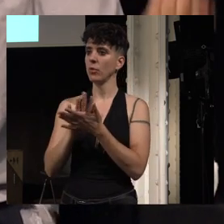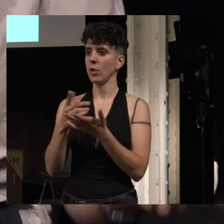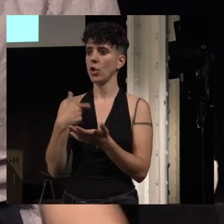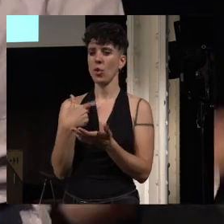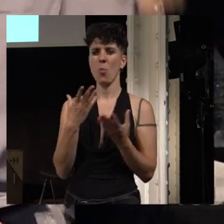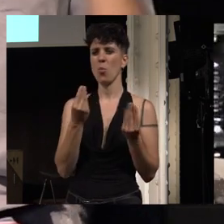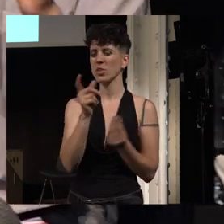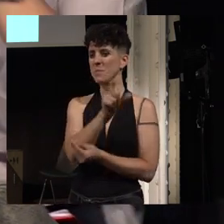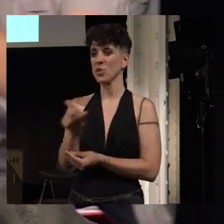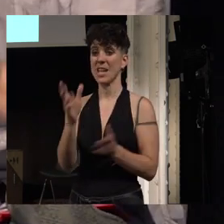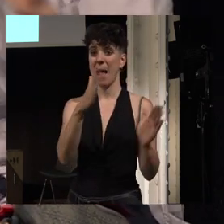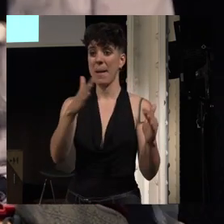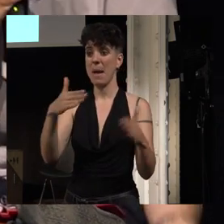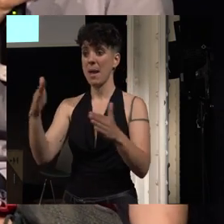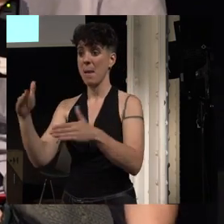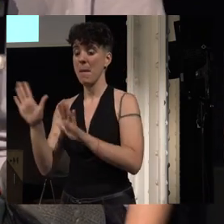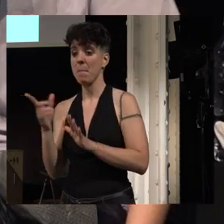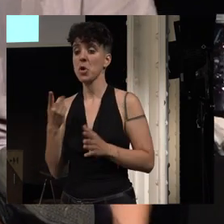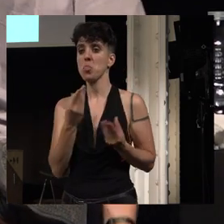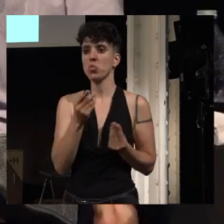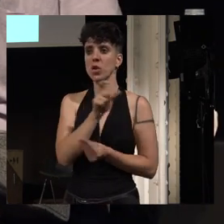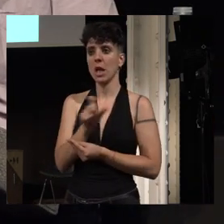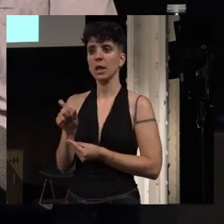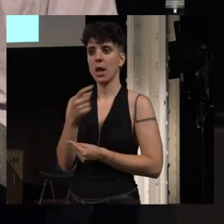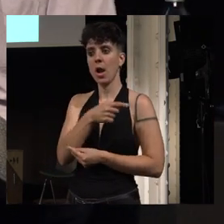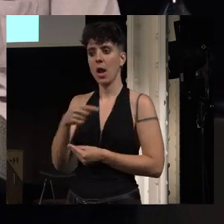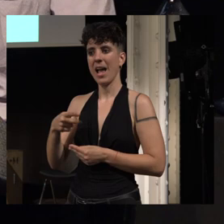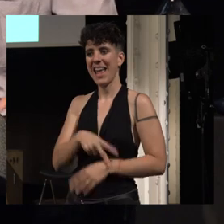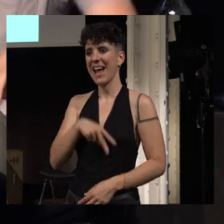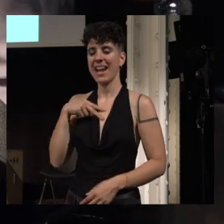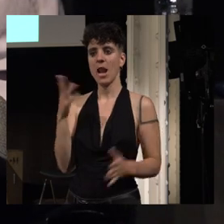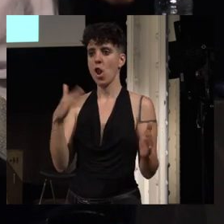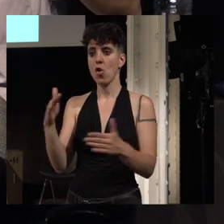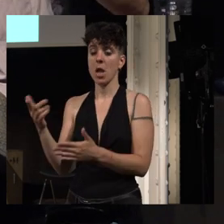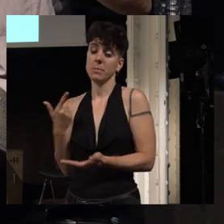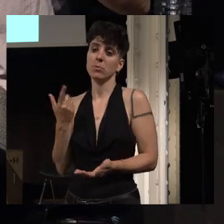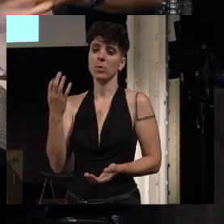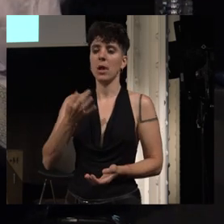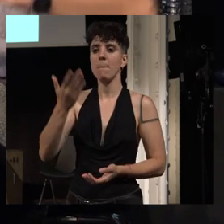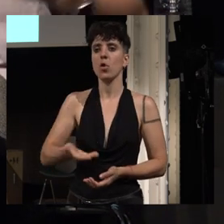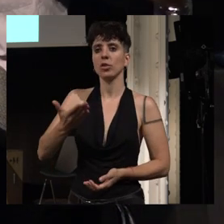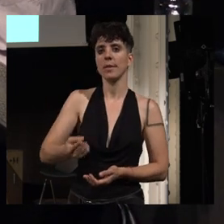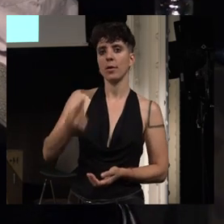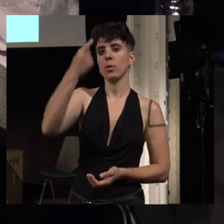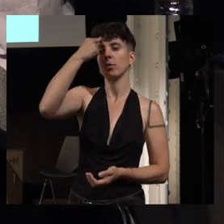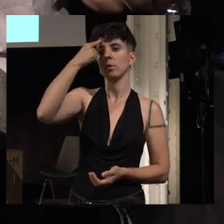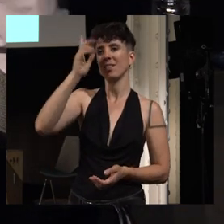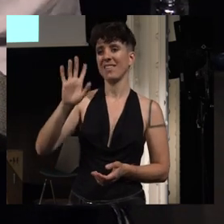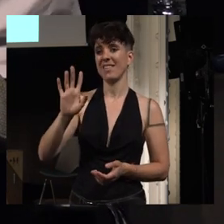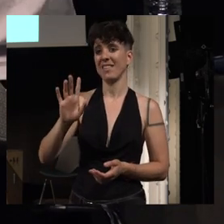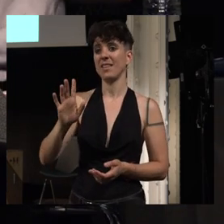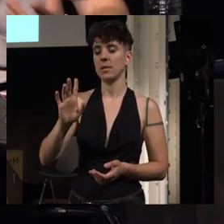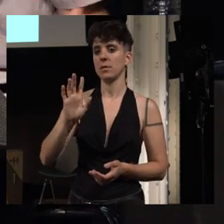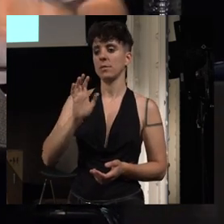que no estaba, pero también había mucha gente que estaba que en general no está. Y creo que eso también hay que tenerlo en cuenta, ¿no? Y a pesar de eso, pues tenemos que trabajar muchísimo más,